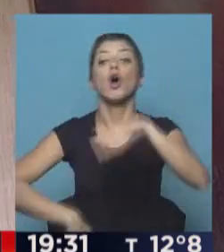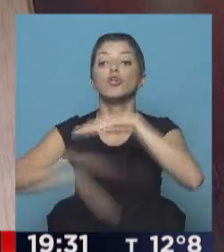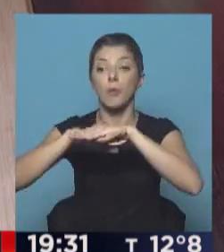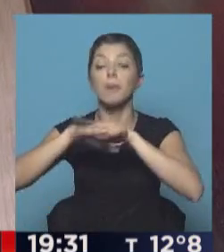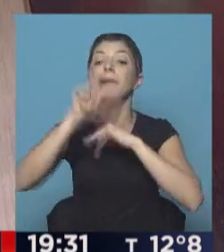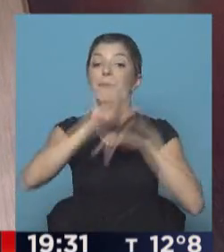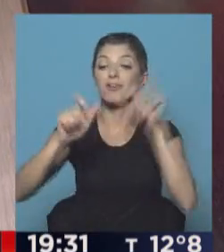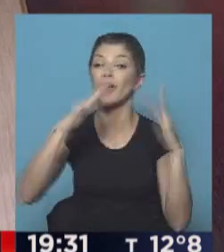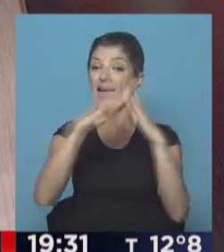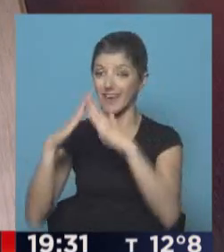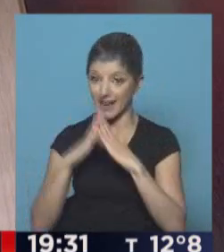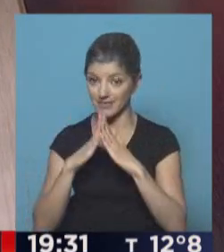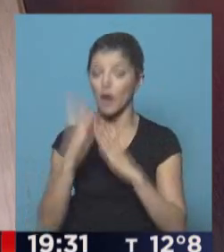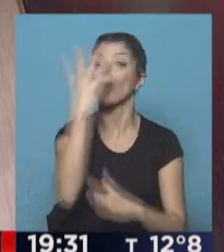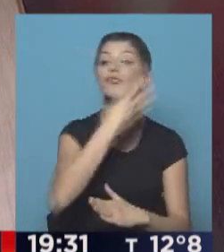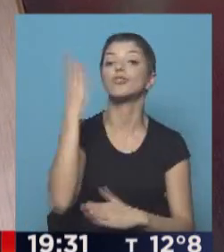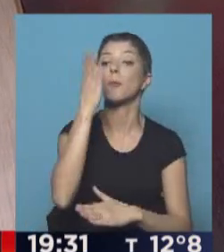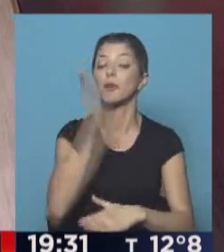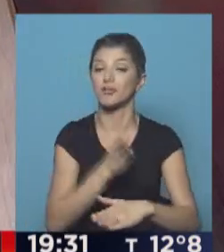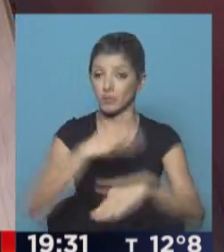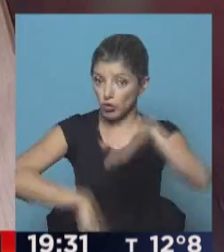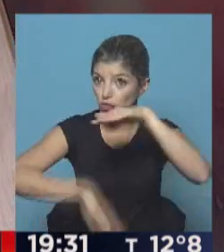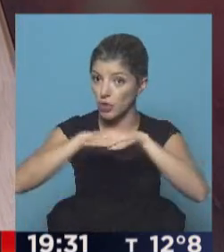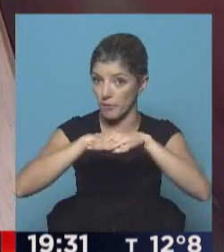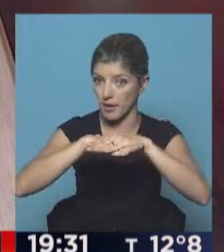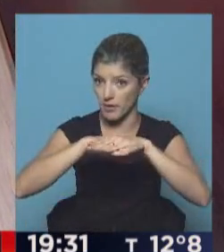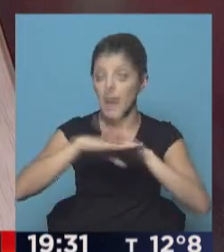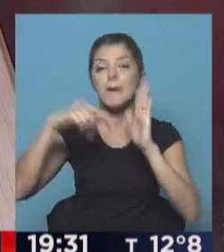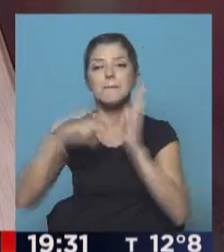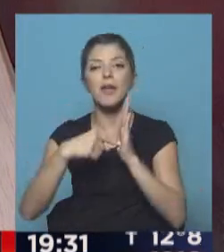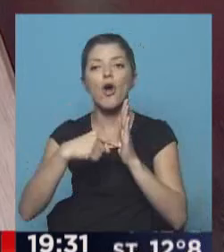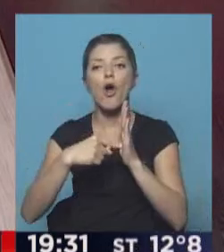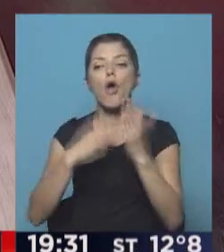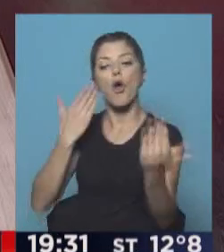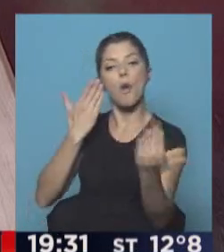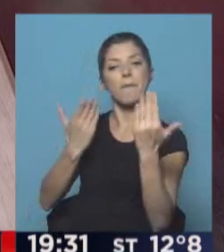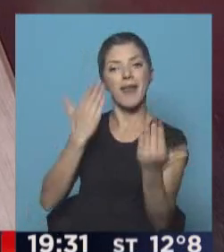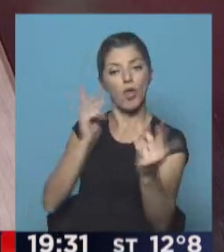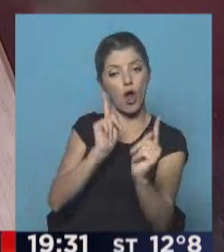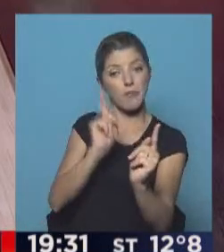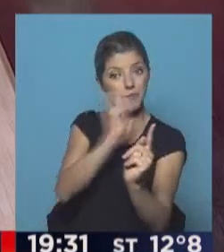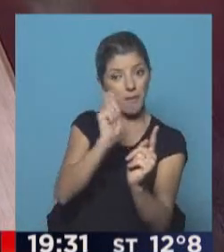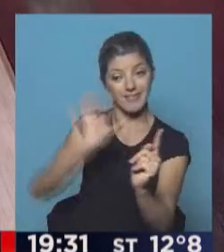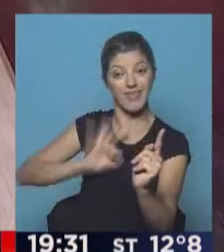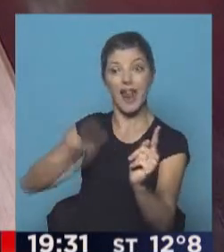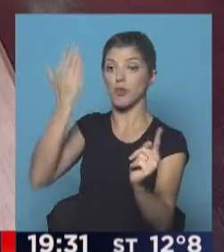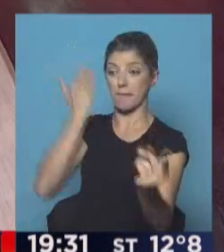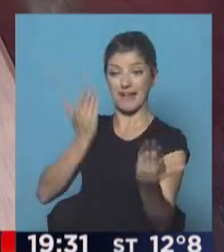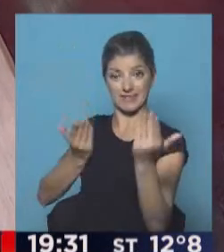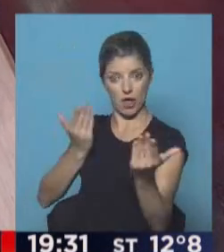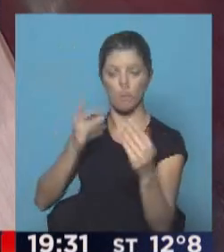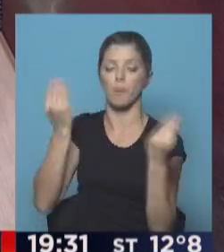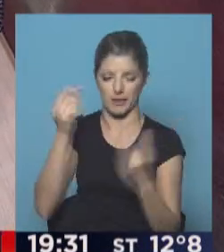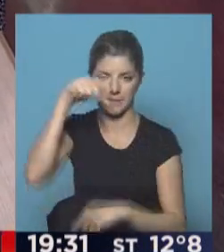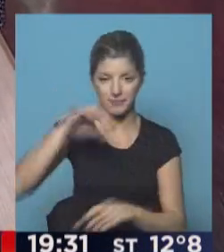usuarios residenciales del 400%, pero en relación al consumo de este bimestre el año pasado. ¿Por qué? Porque este año,